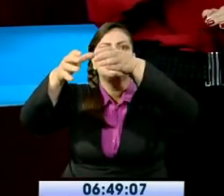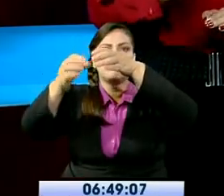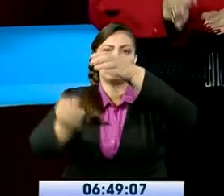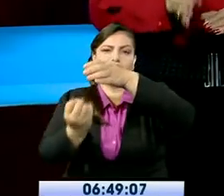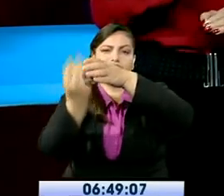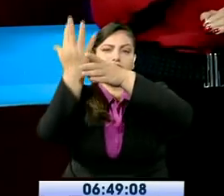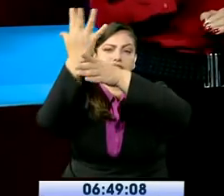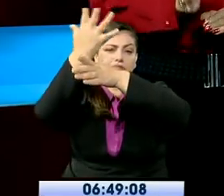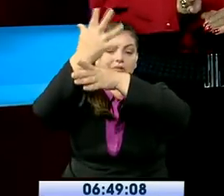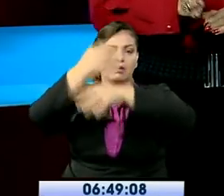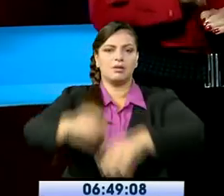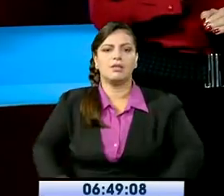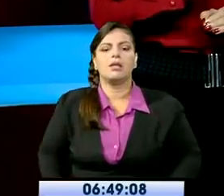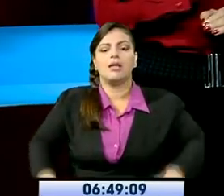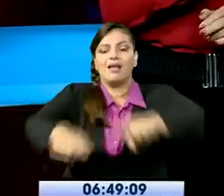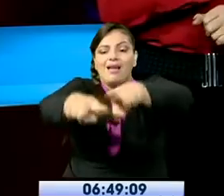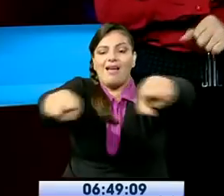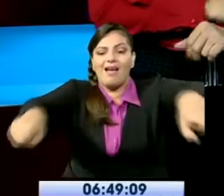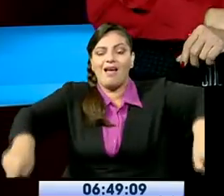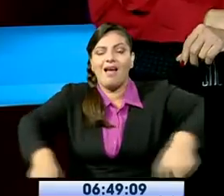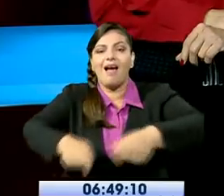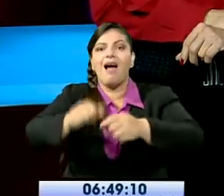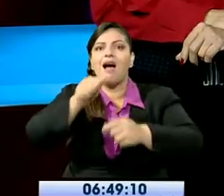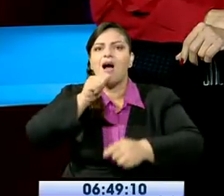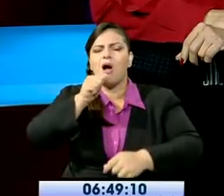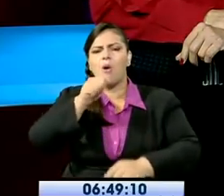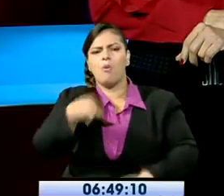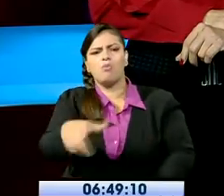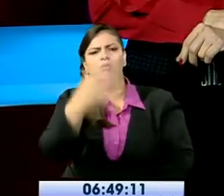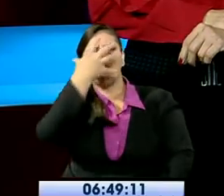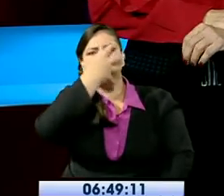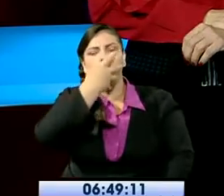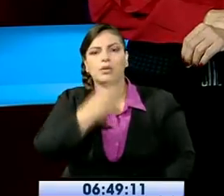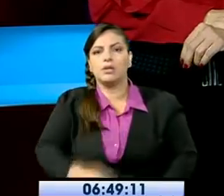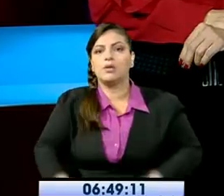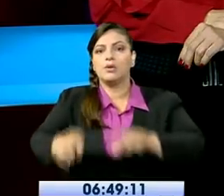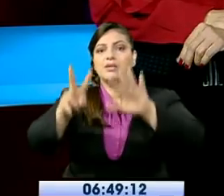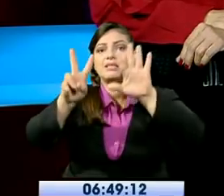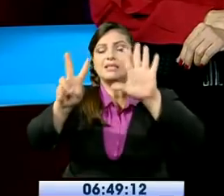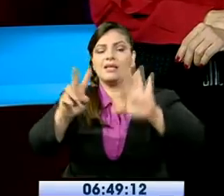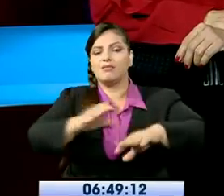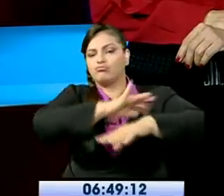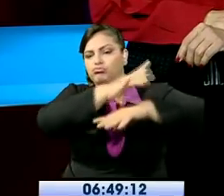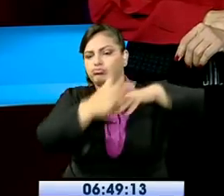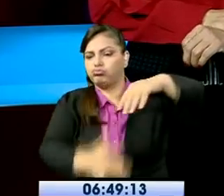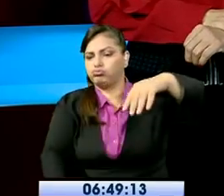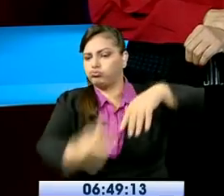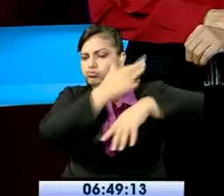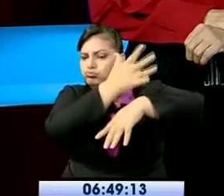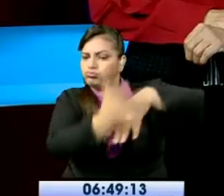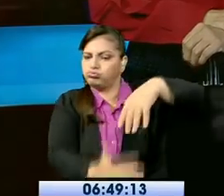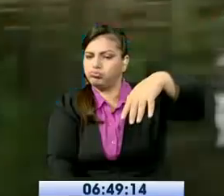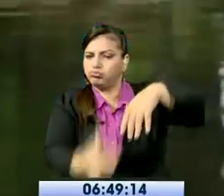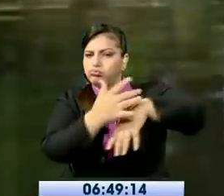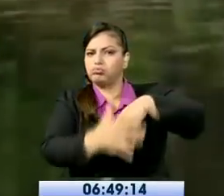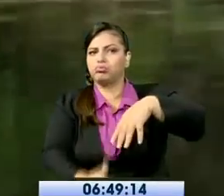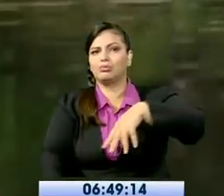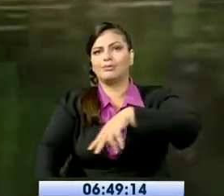y las 7 cascadas de Pangua. Más detalles en nuestra nota viajera de la semana.